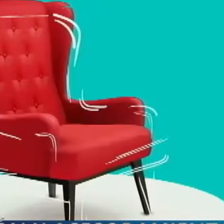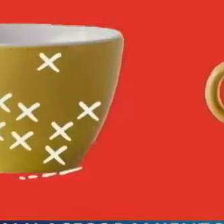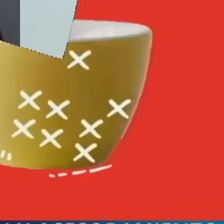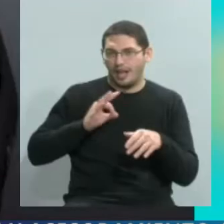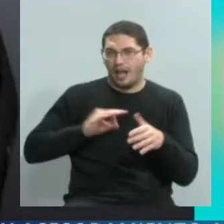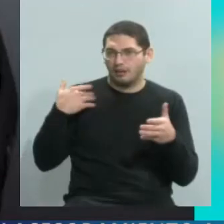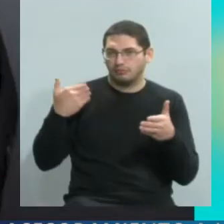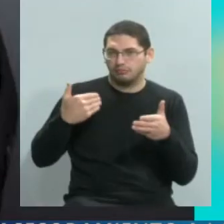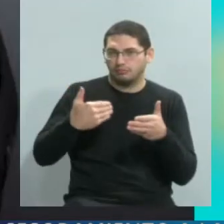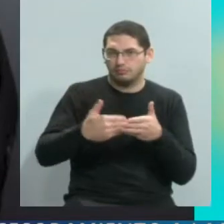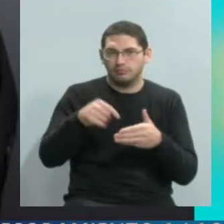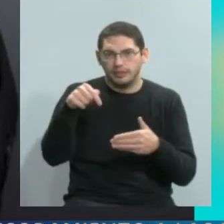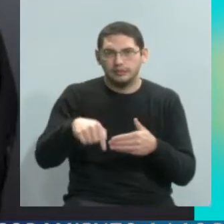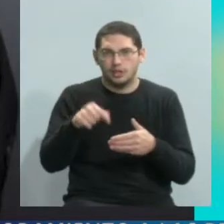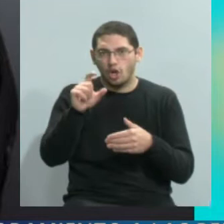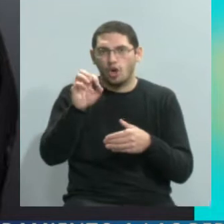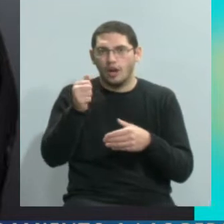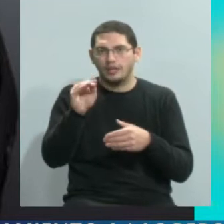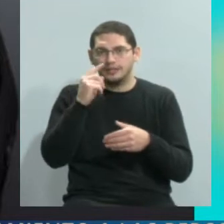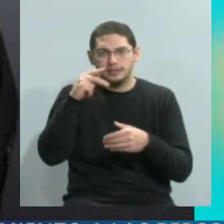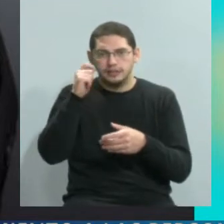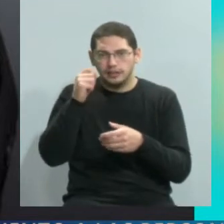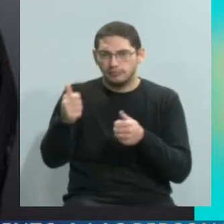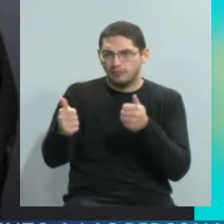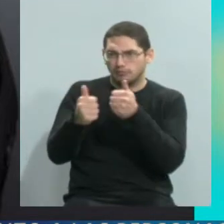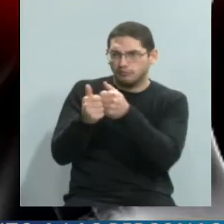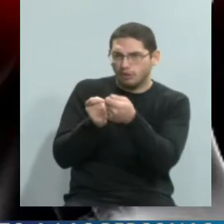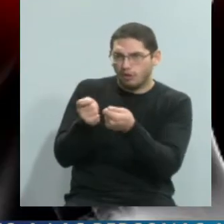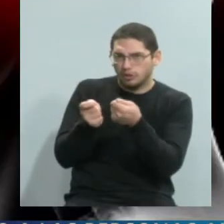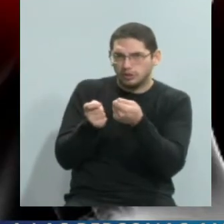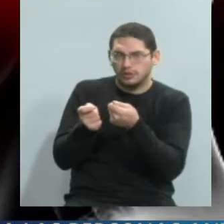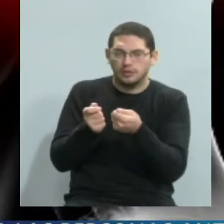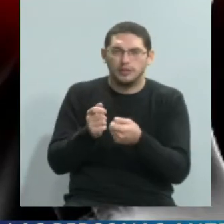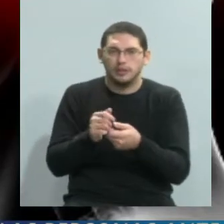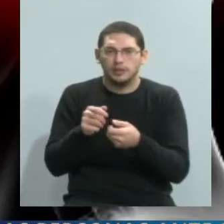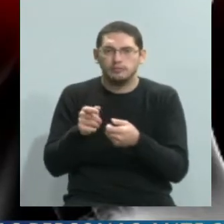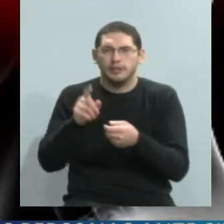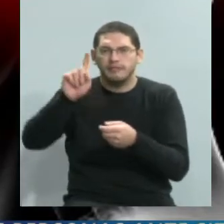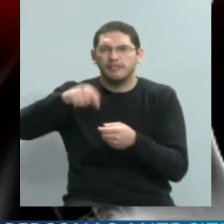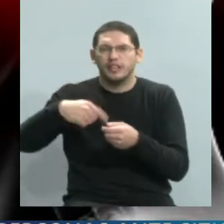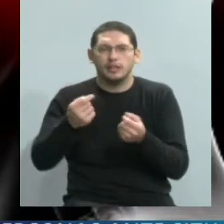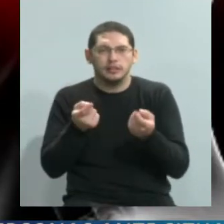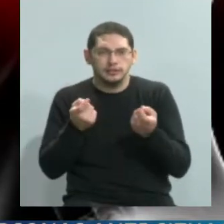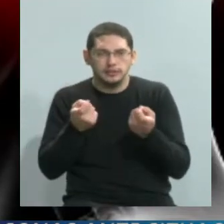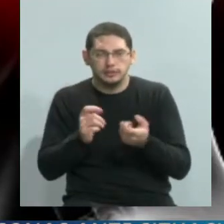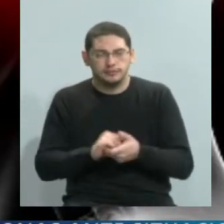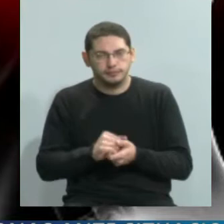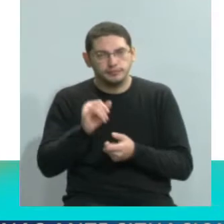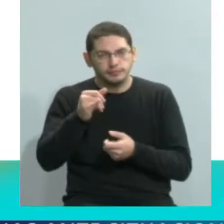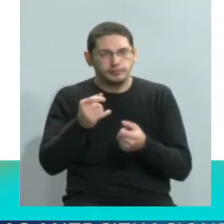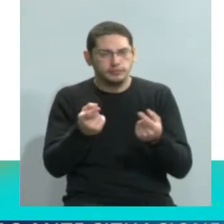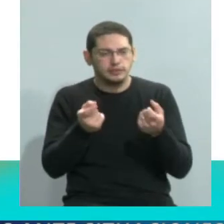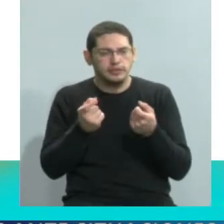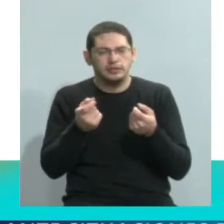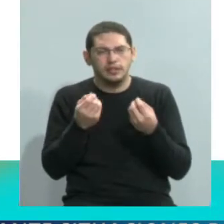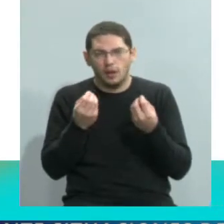años de un crecimiento del coaching? Surge a partir de ciertas necesidades, ¿no? Sí, la necesidad